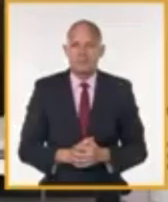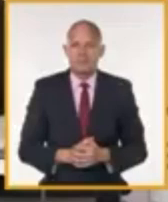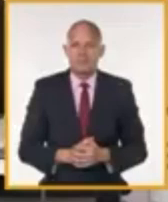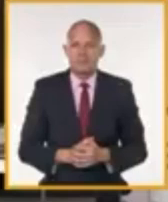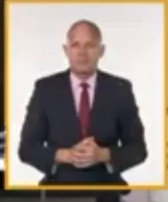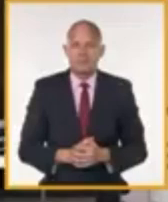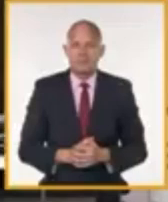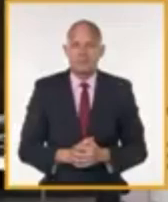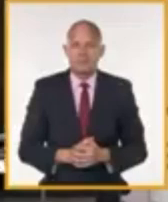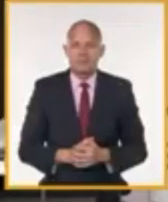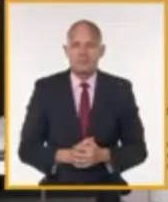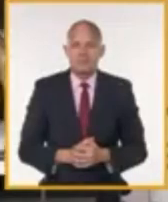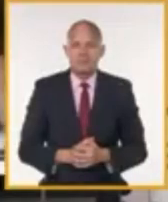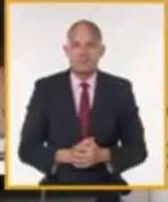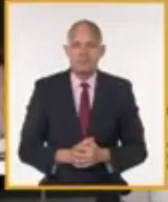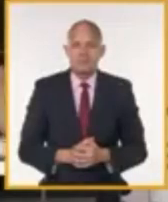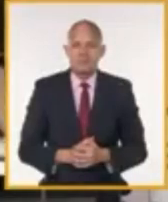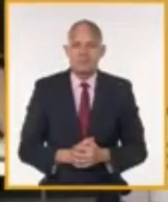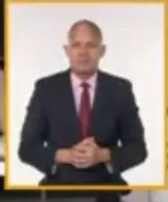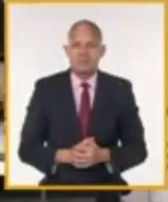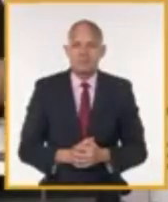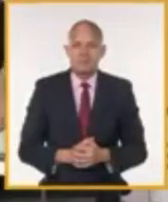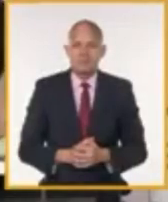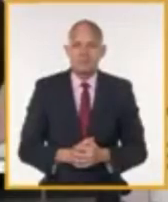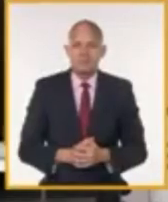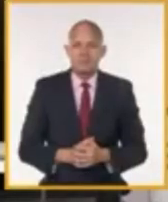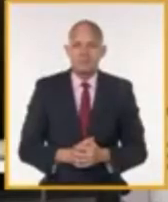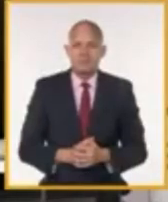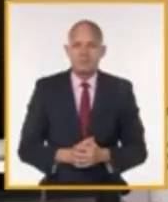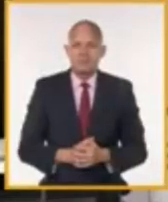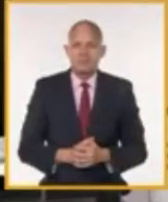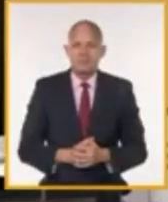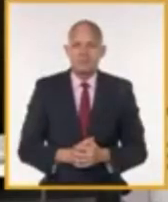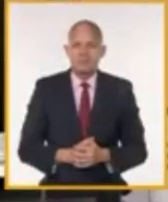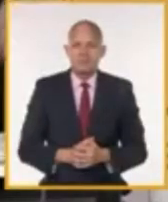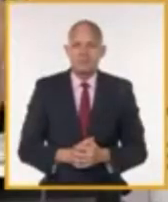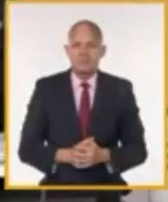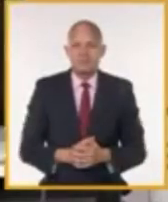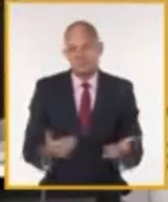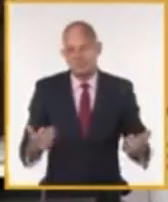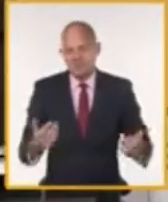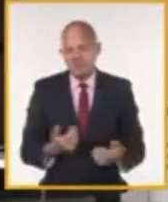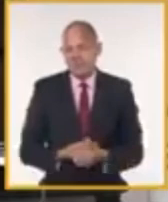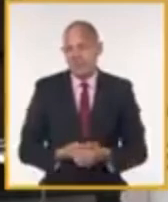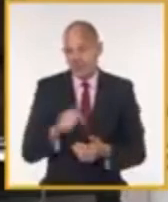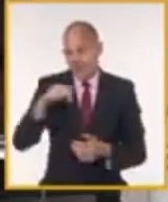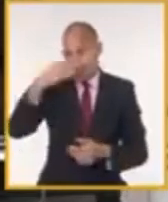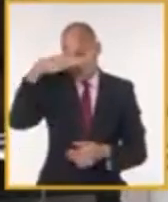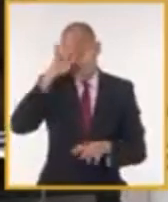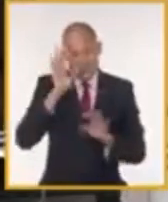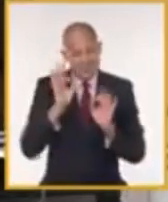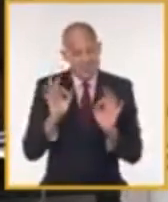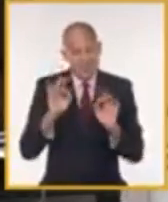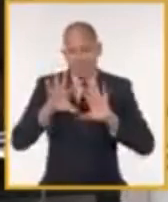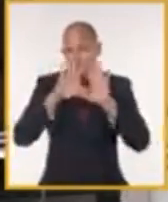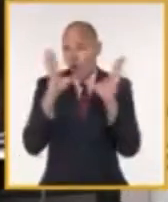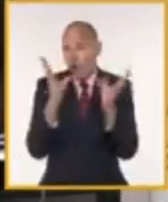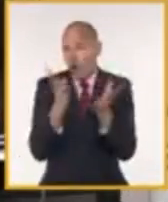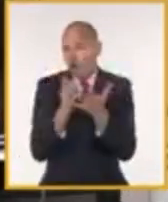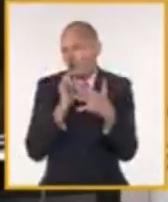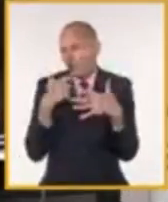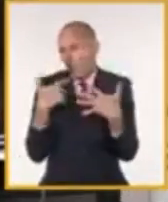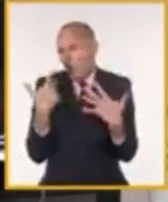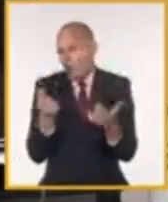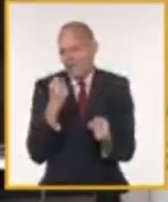Bueno, detrás de cualquier empeño que se realice en el país, por supuesto que está en primer lugar los recursos humanos,